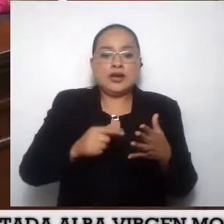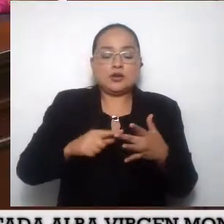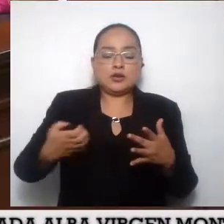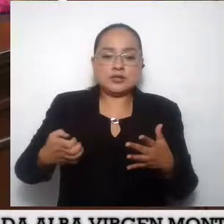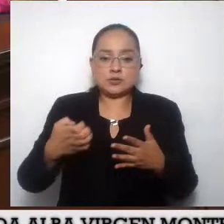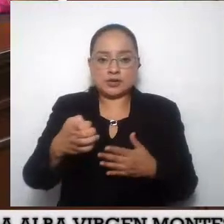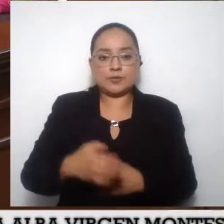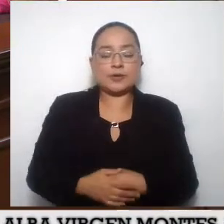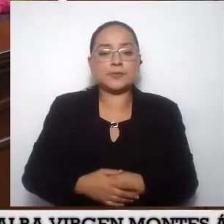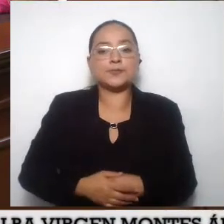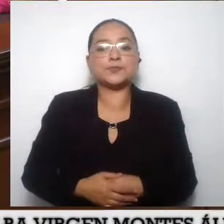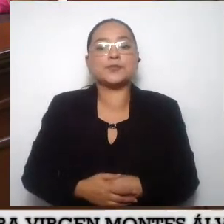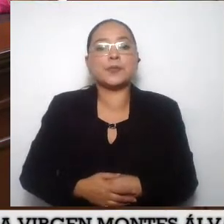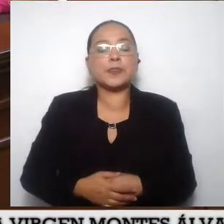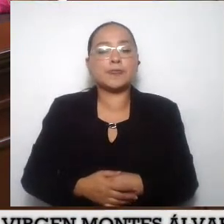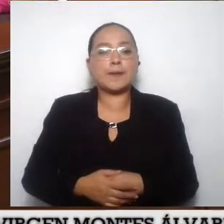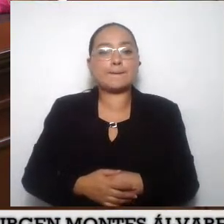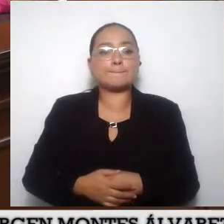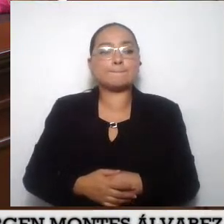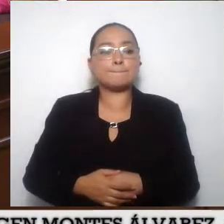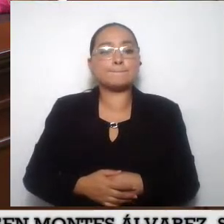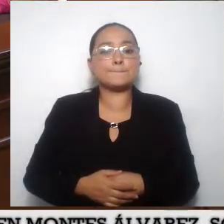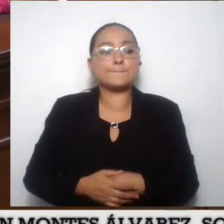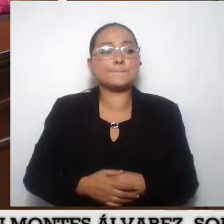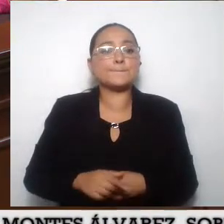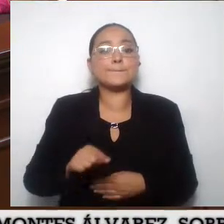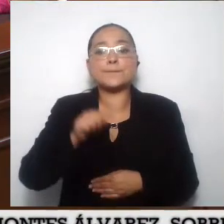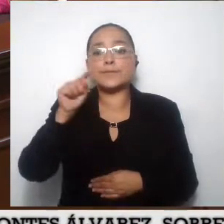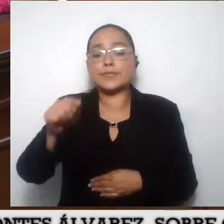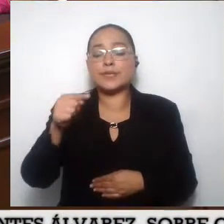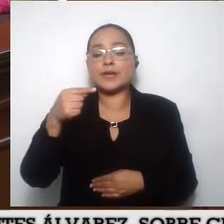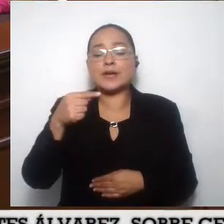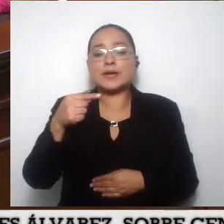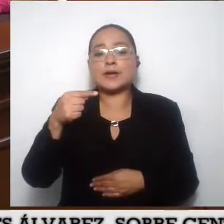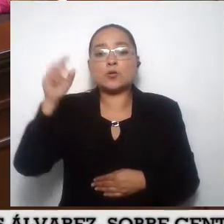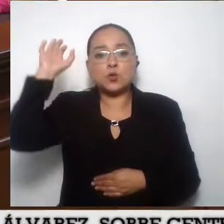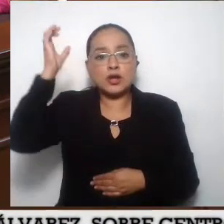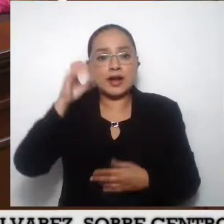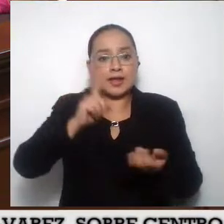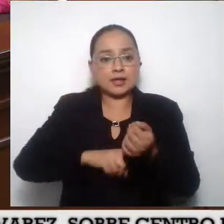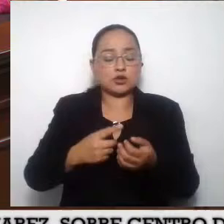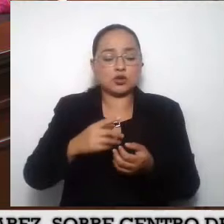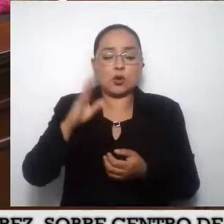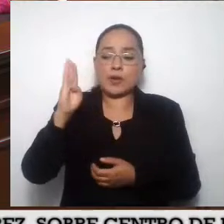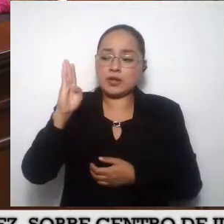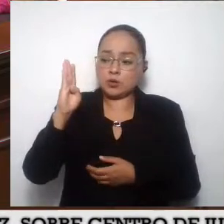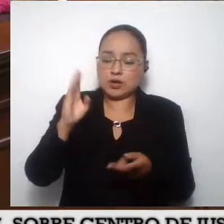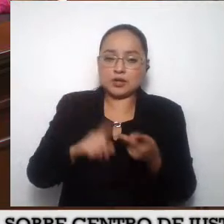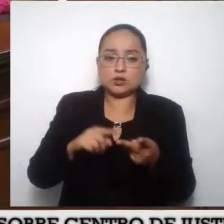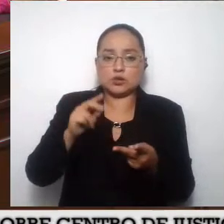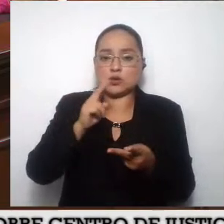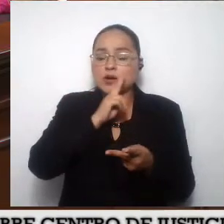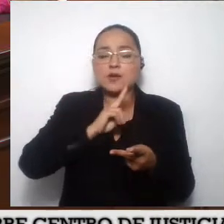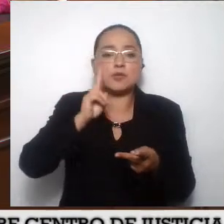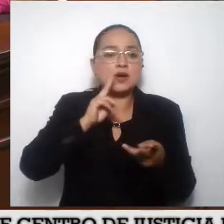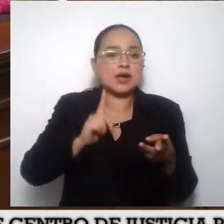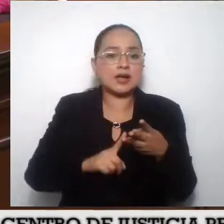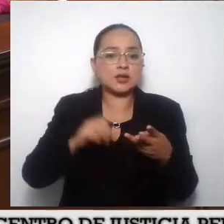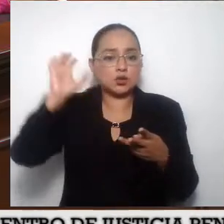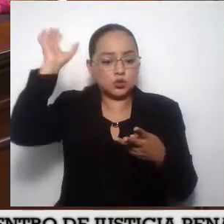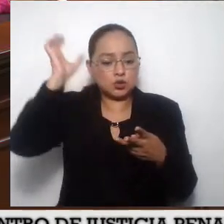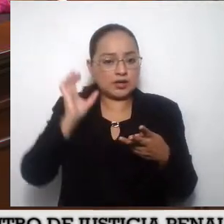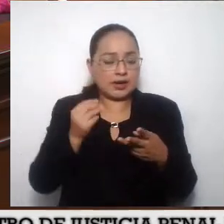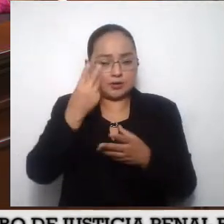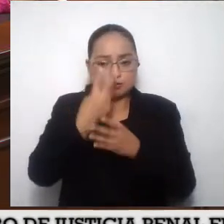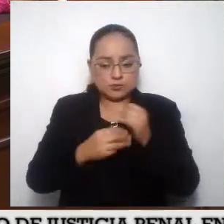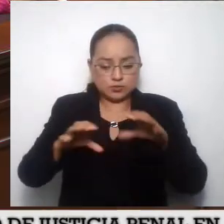de Culiacán atiende las denuncias de los municipios de Badiraguato, Navolato y Culiacán. Y